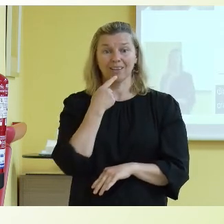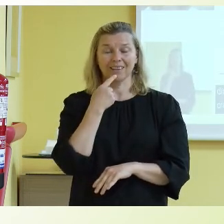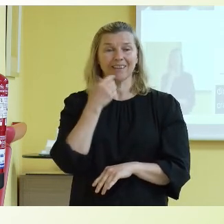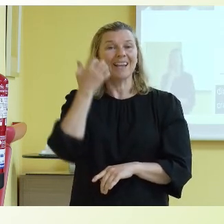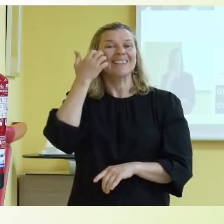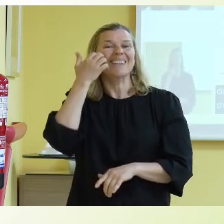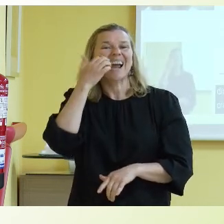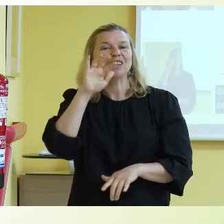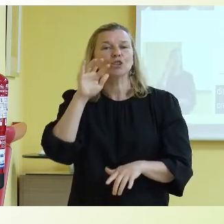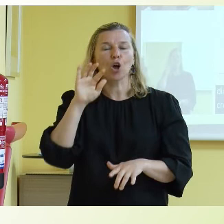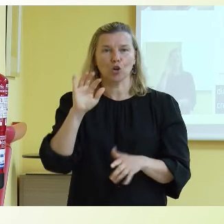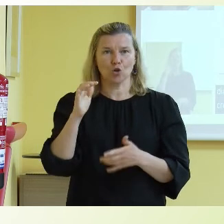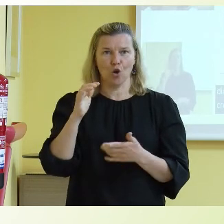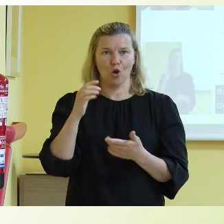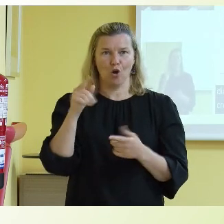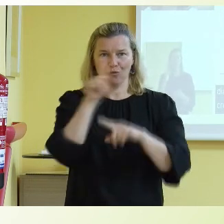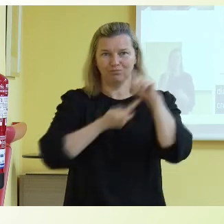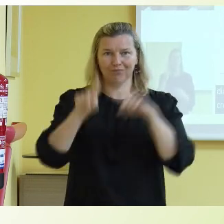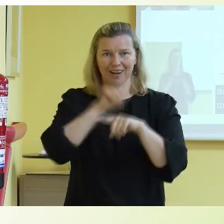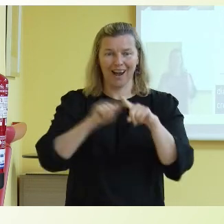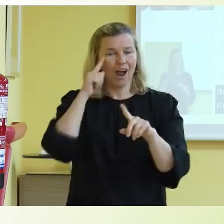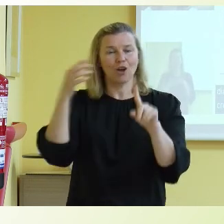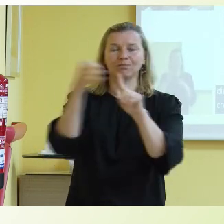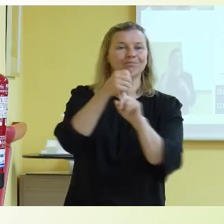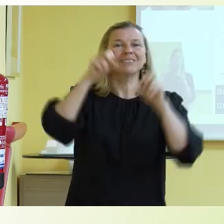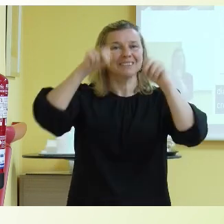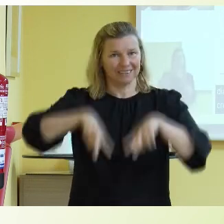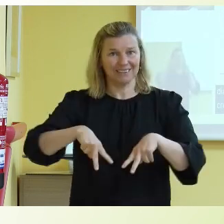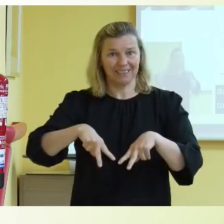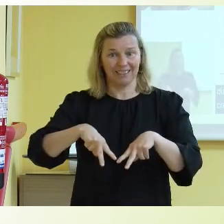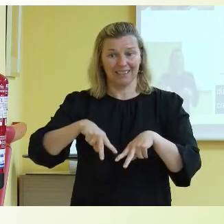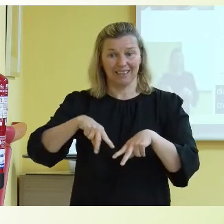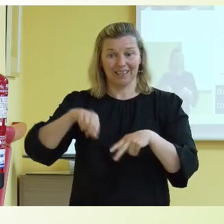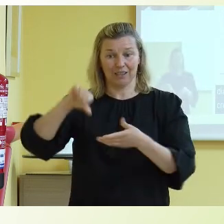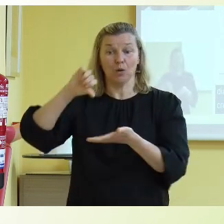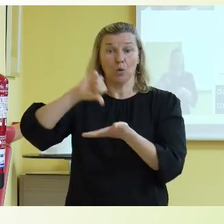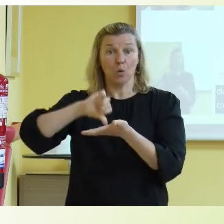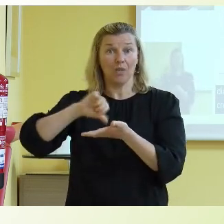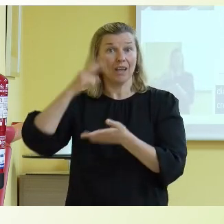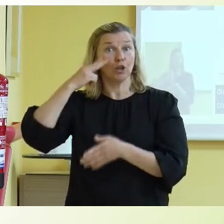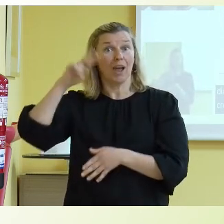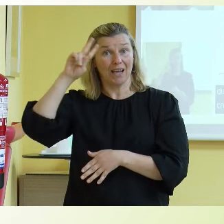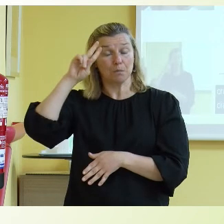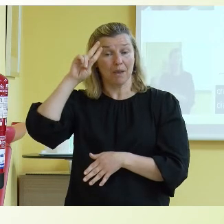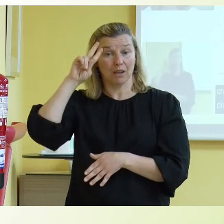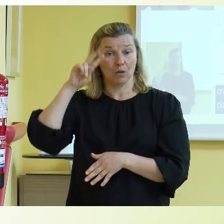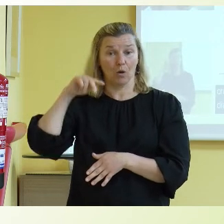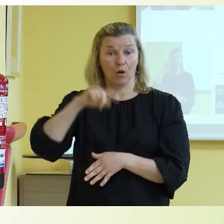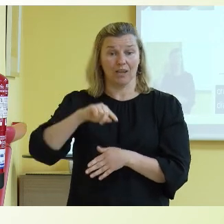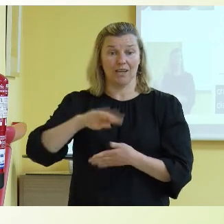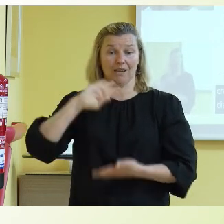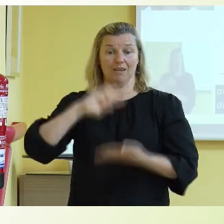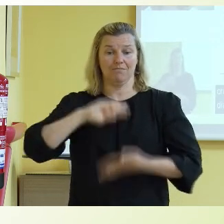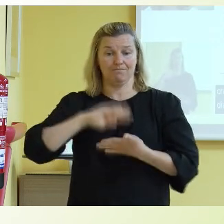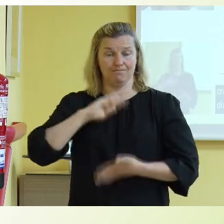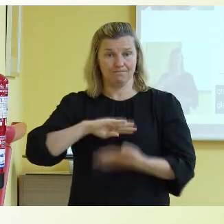sin diagnóstico determinado tras una investigación completa en un centro experto de acuerdo al estado del arte y a las capacidades